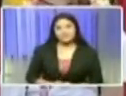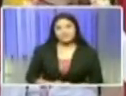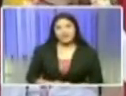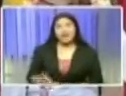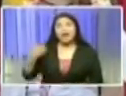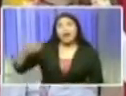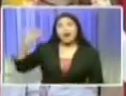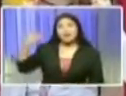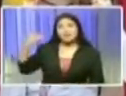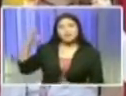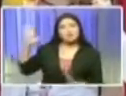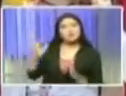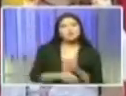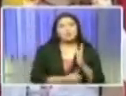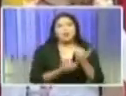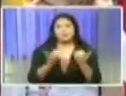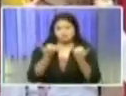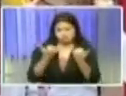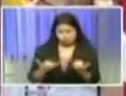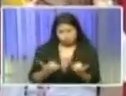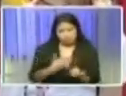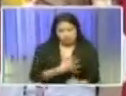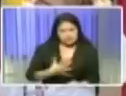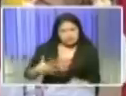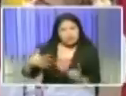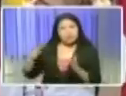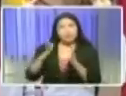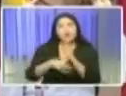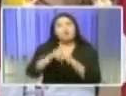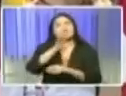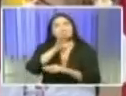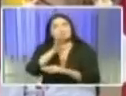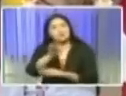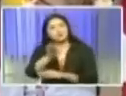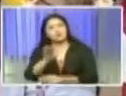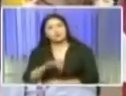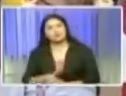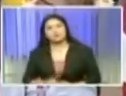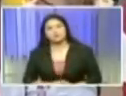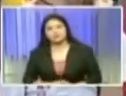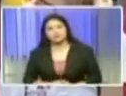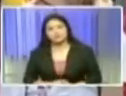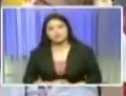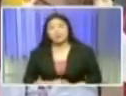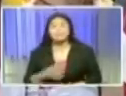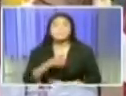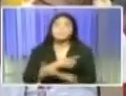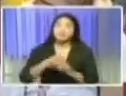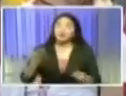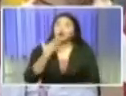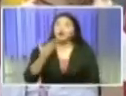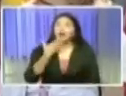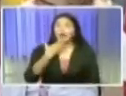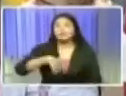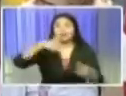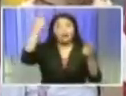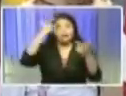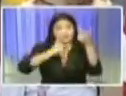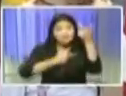robaron el presente y nos quisieron robar el futuro. Y gracias al comandante